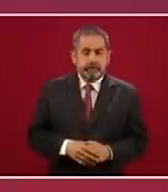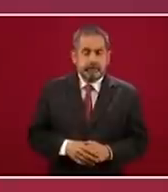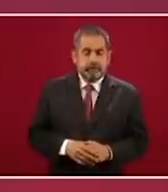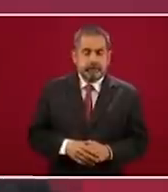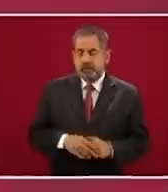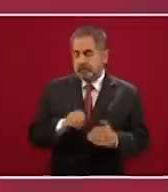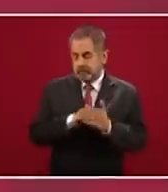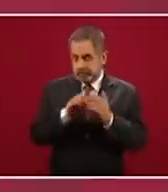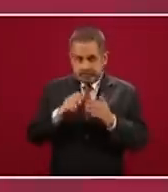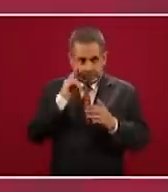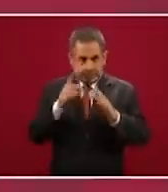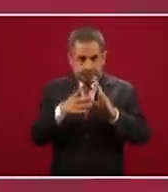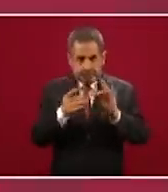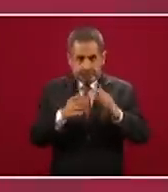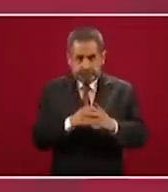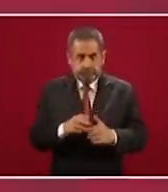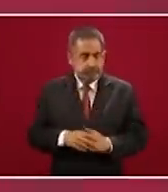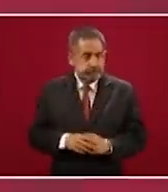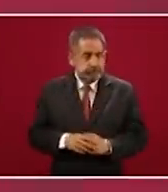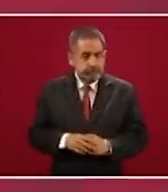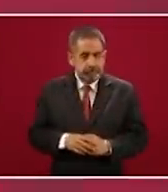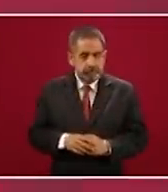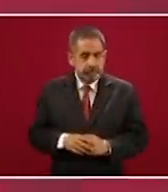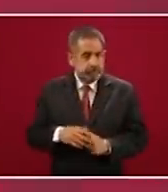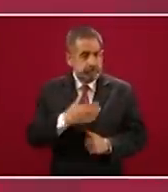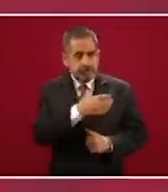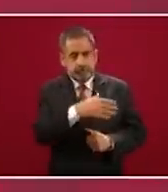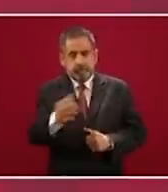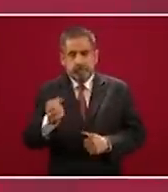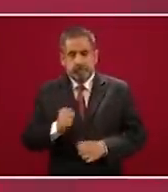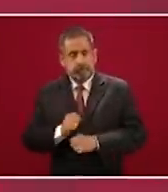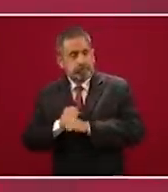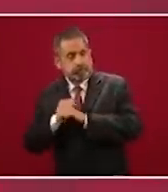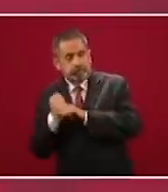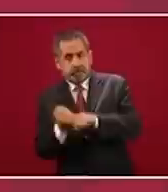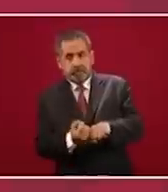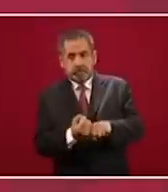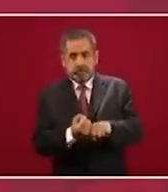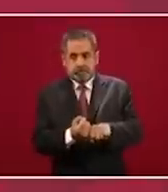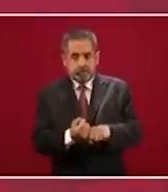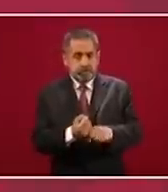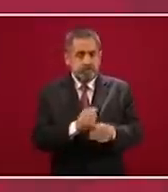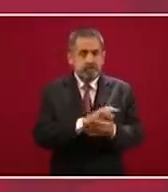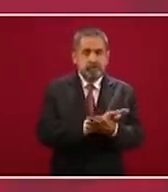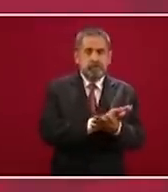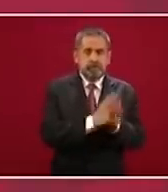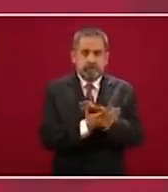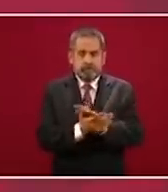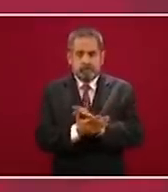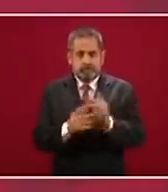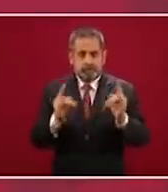Por ejemplo, campos de béisbol que se convierten en campos de fútbol.